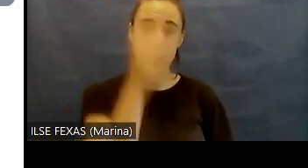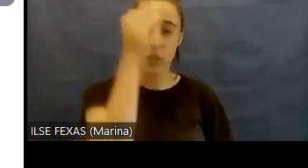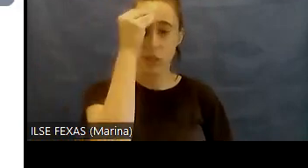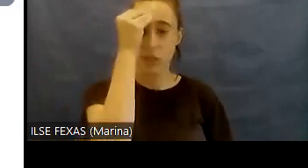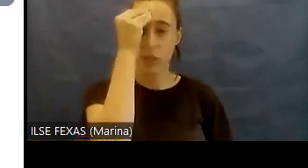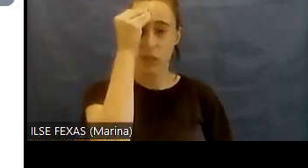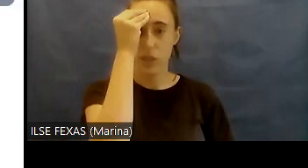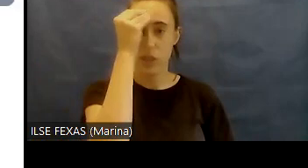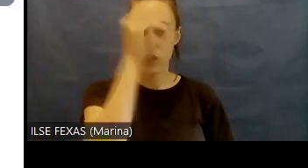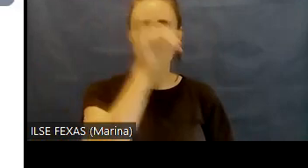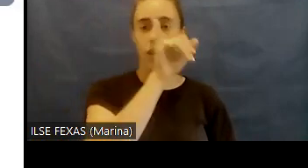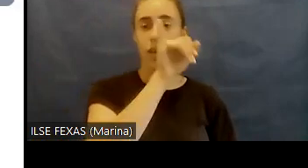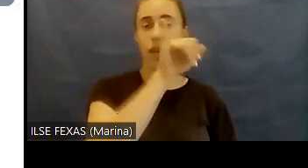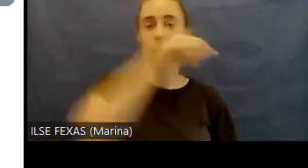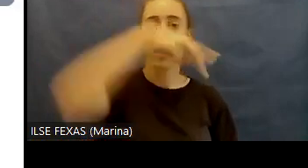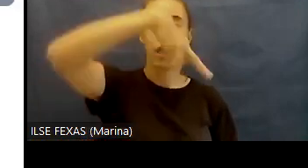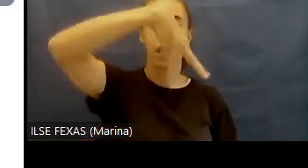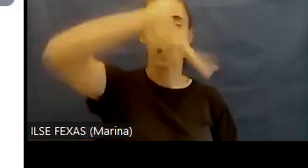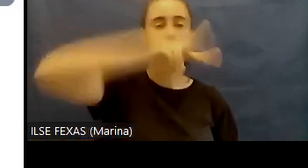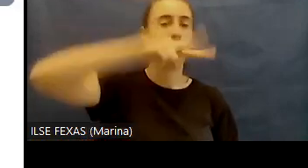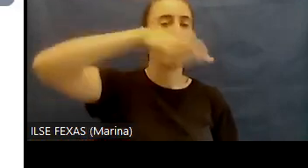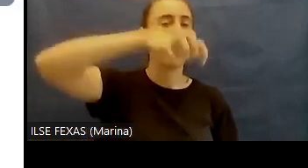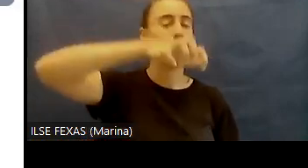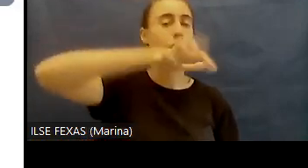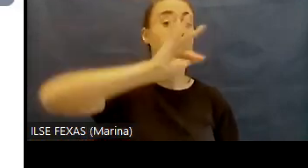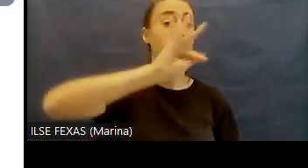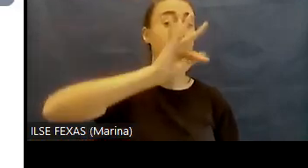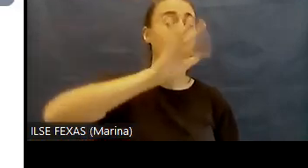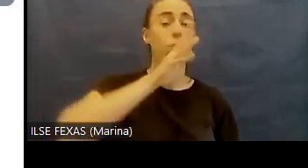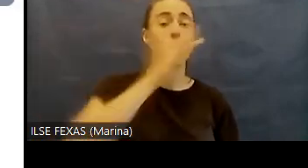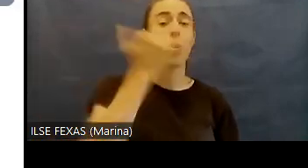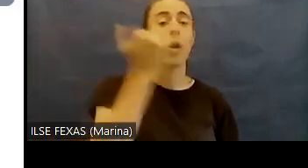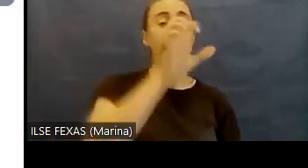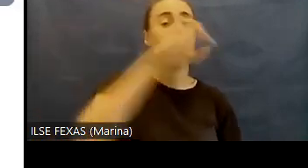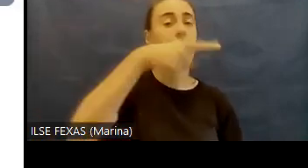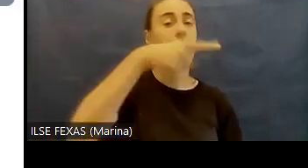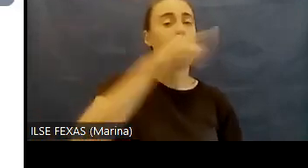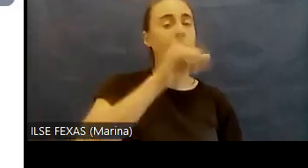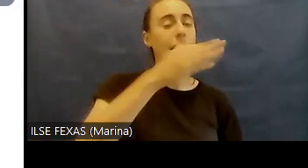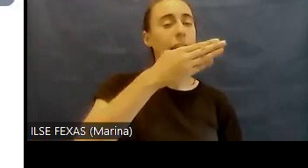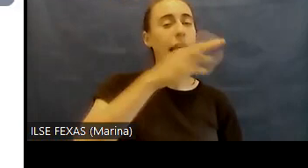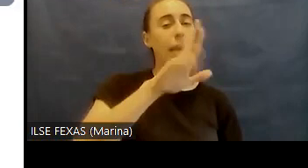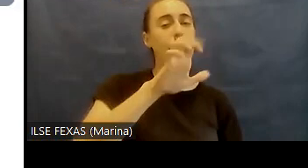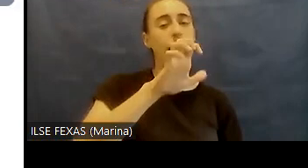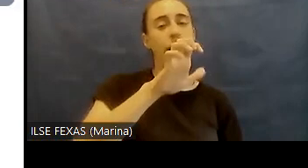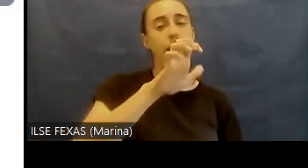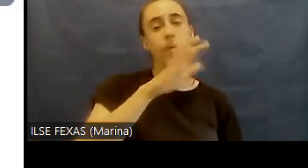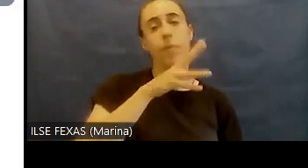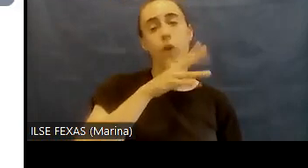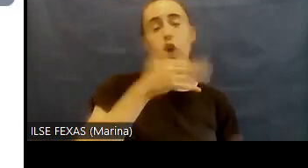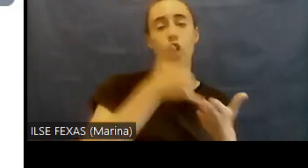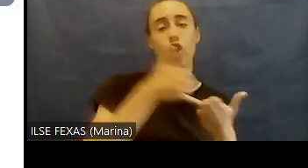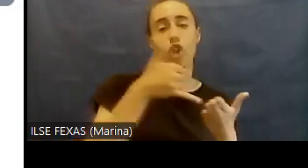yo me quedaría con el Immune Plus, porque el jengibre es una planta es una droga vegetal